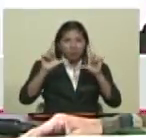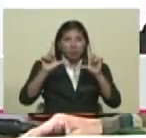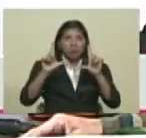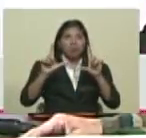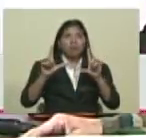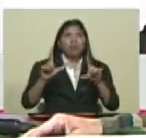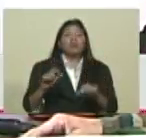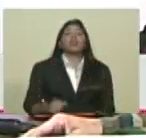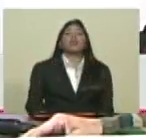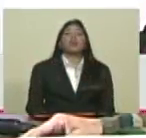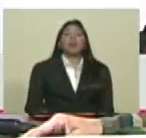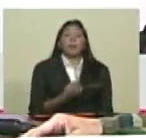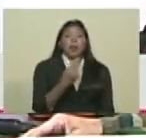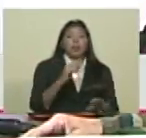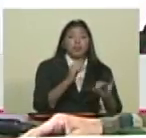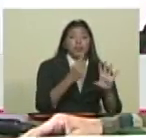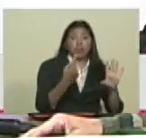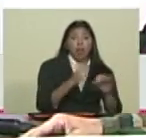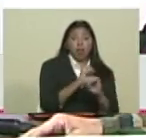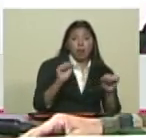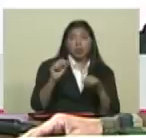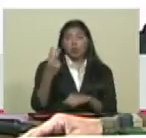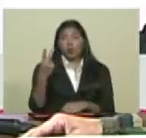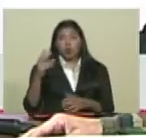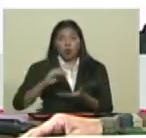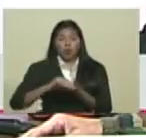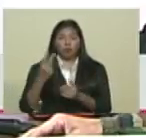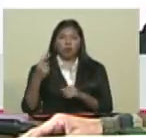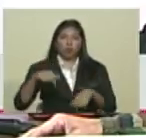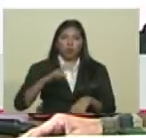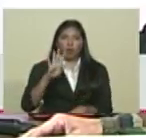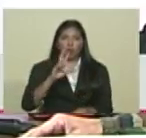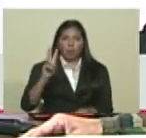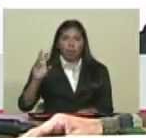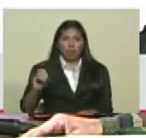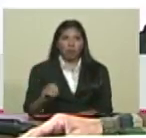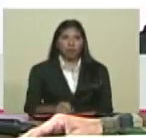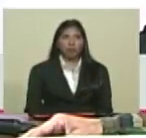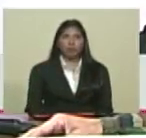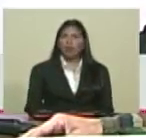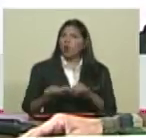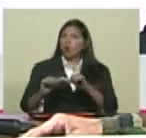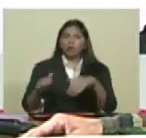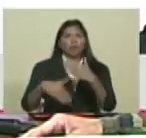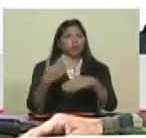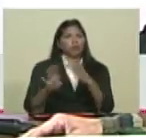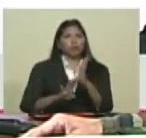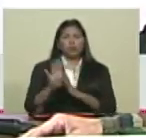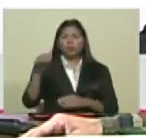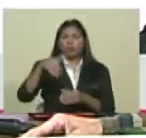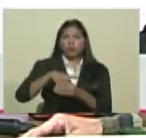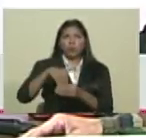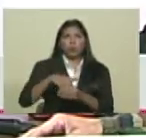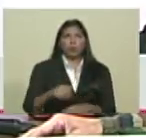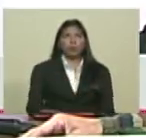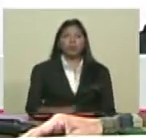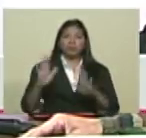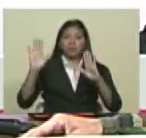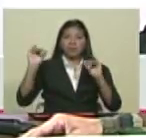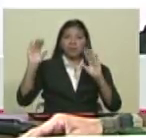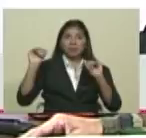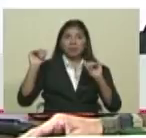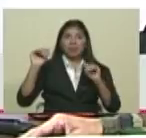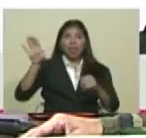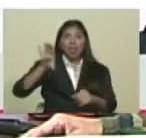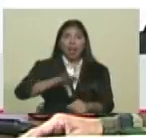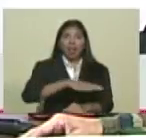4:20, segundo saludo. Pendiente todo el mundo, pues. Que sigan funcionando los centros electorales y me despido con el canto